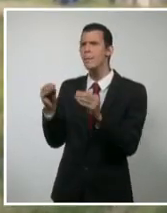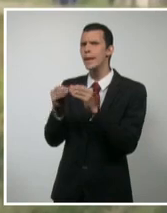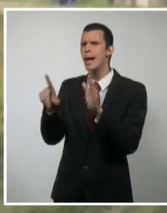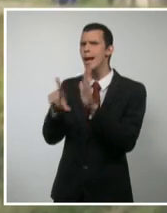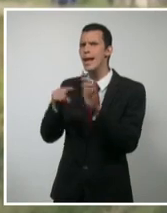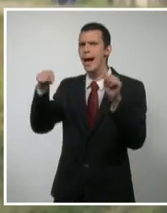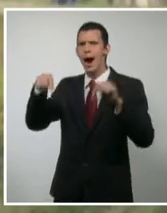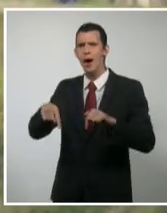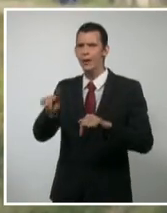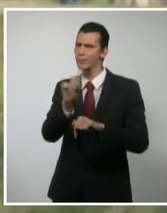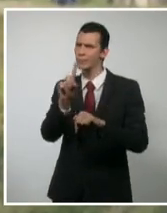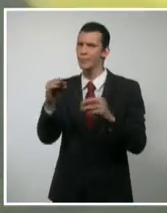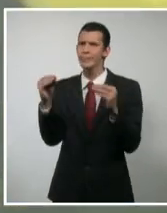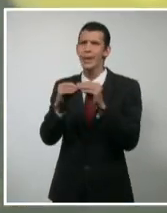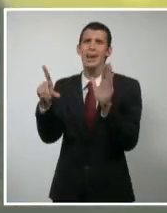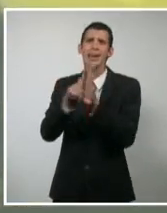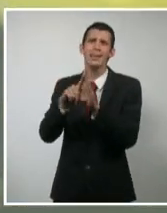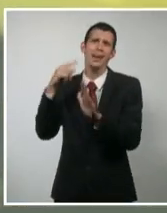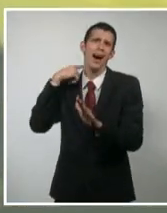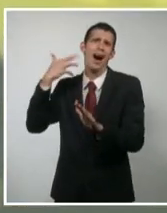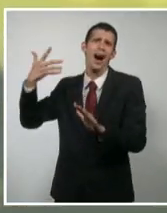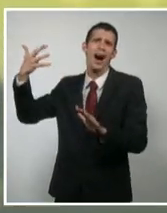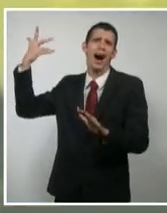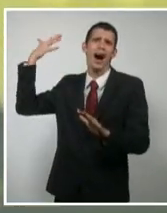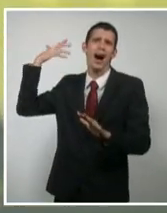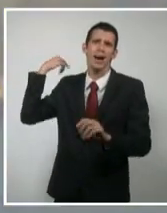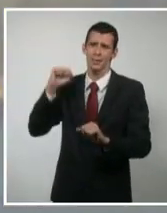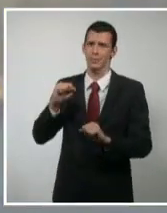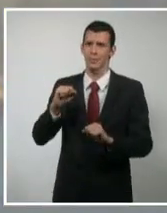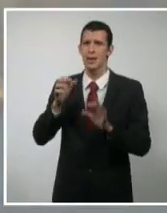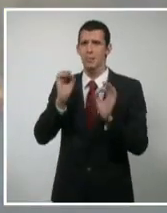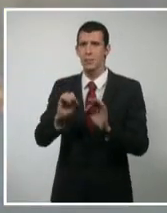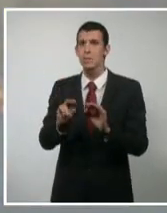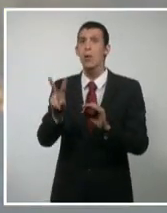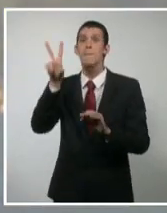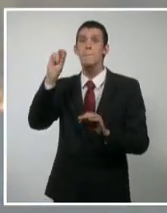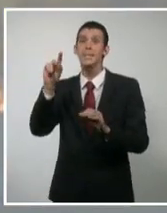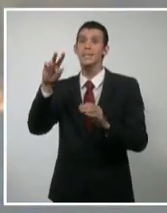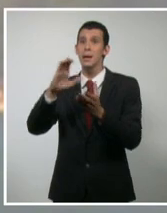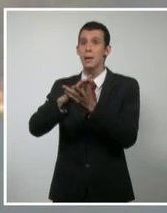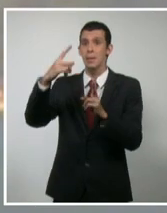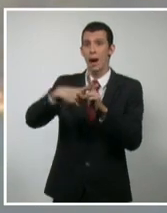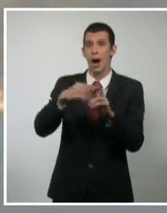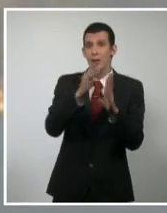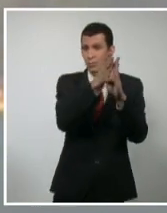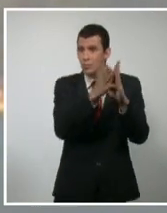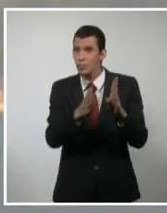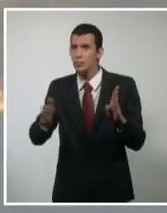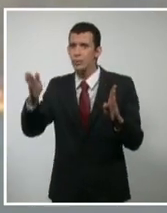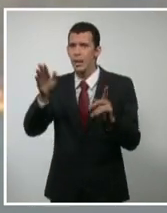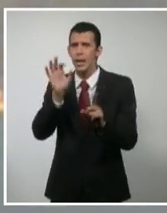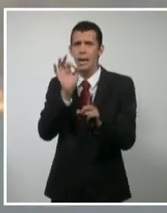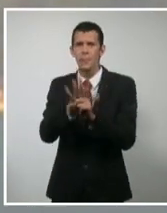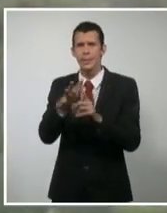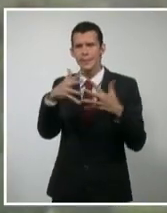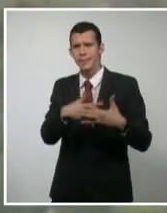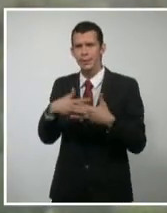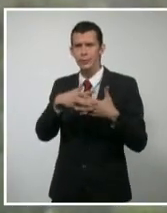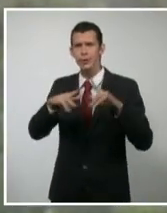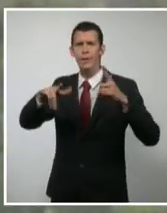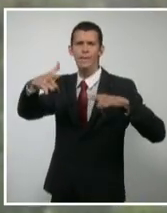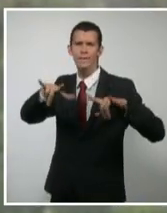de 1901 mediante coacción, y el arriendo de 1903 y de 1934 realizado por un